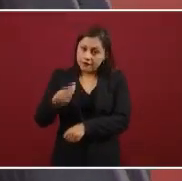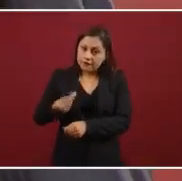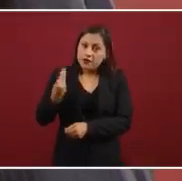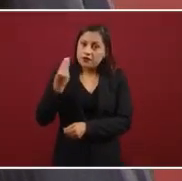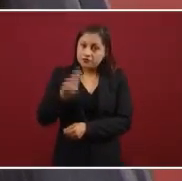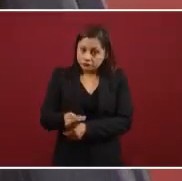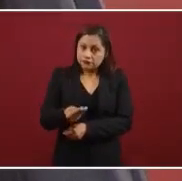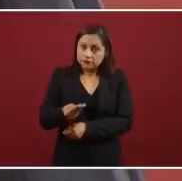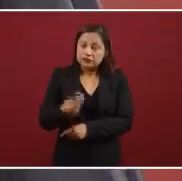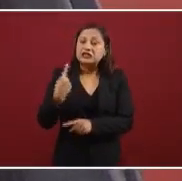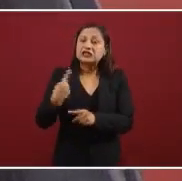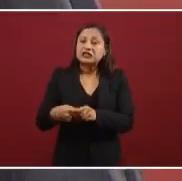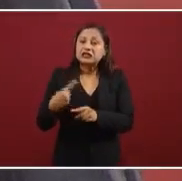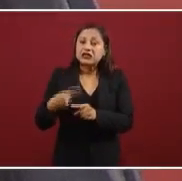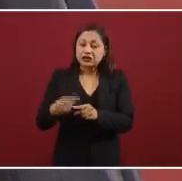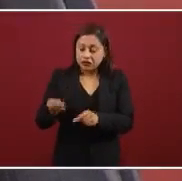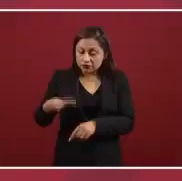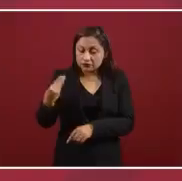sostenemos esto